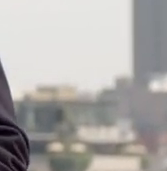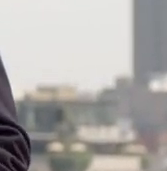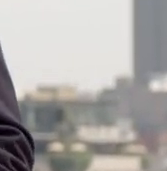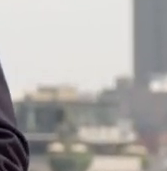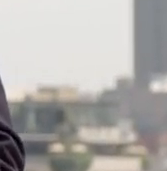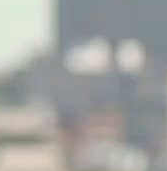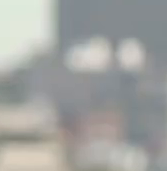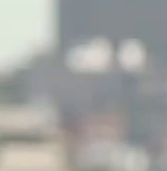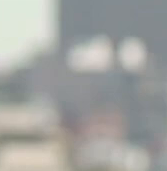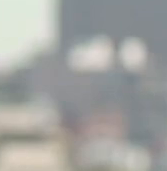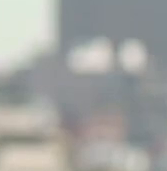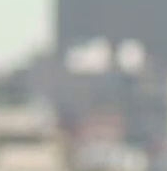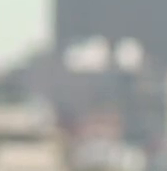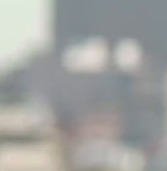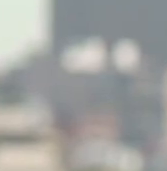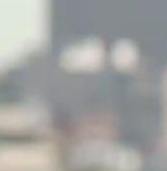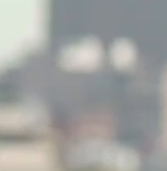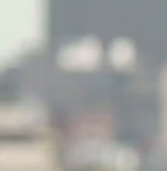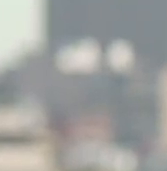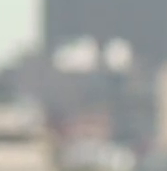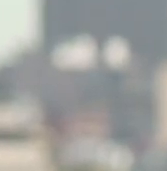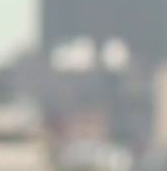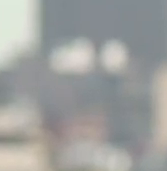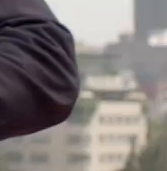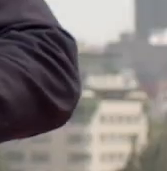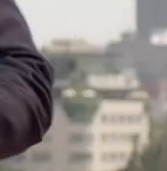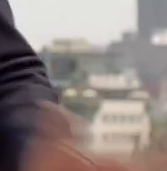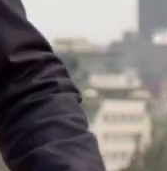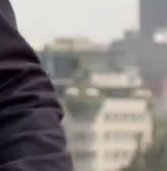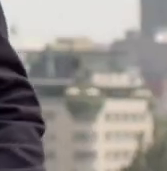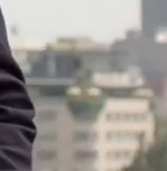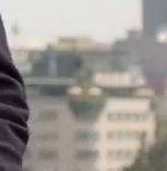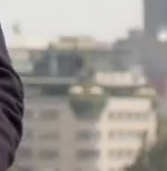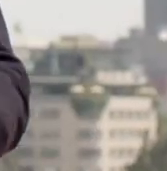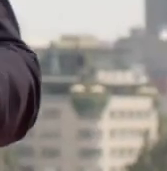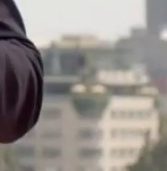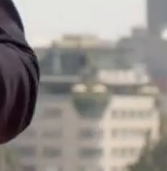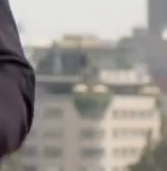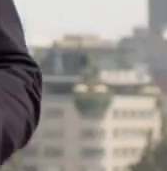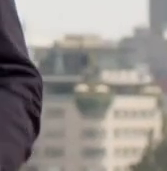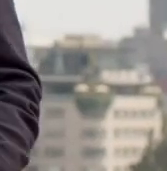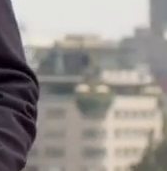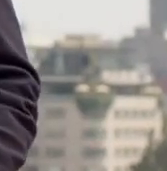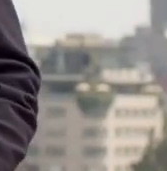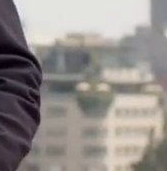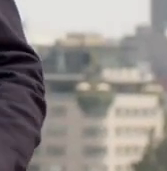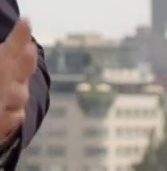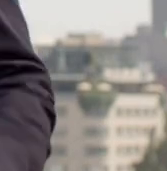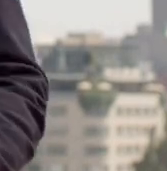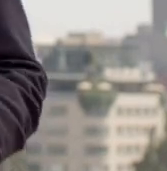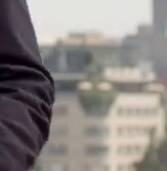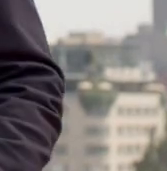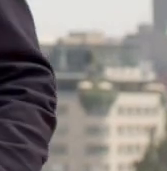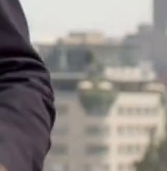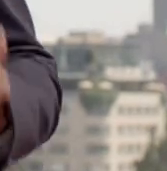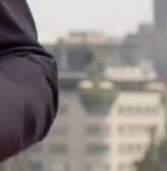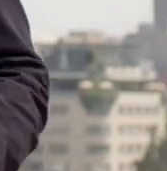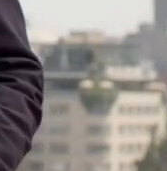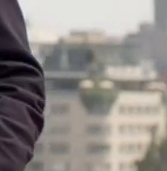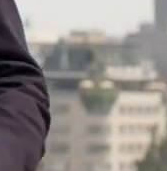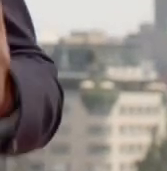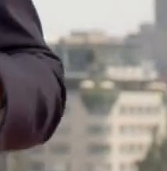se defiende la soberanía tenemos al segundo mejor presidente evaluado de todo el mundo y tenemos mucho pueblo sigamos con esperanza